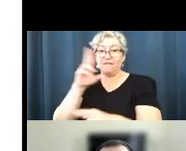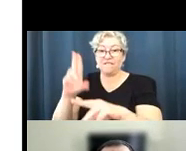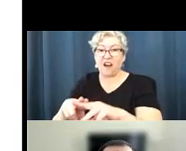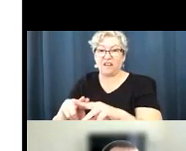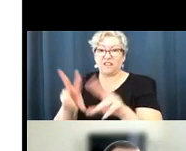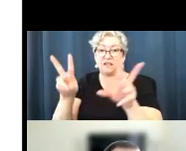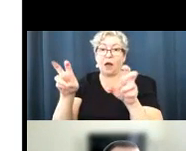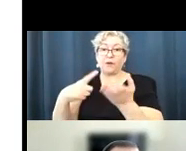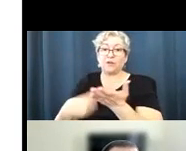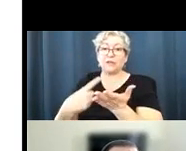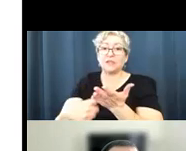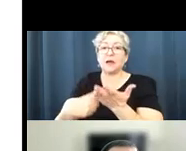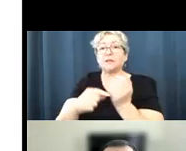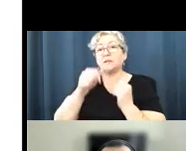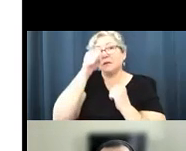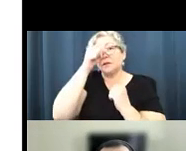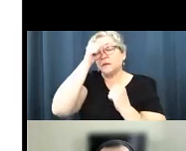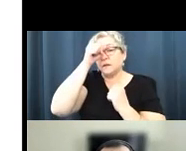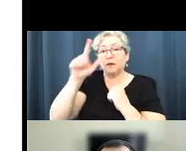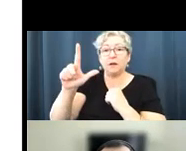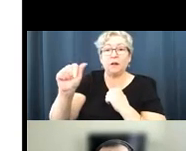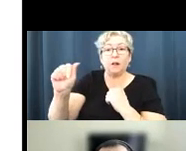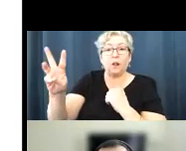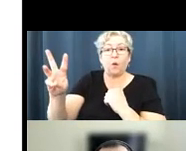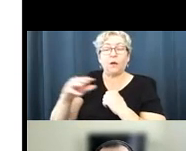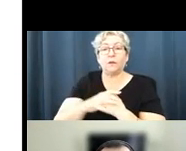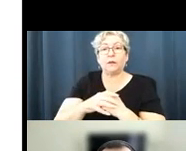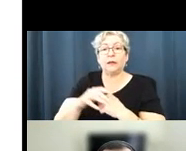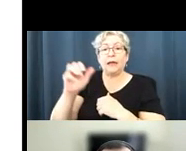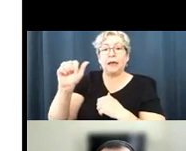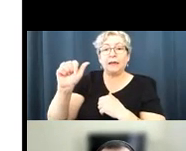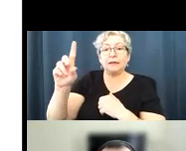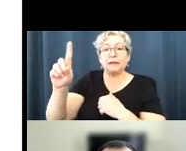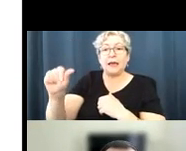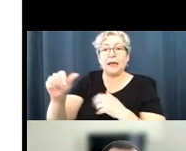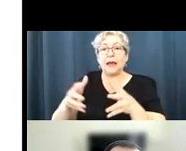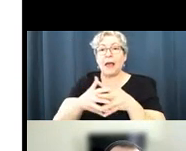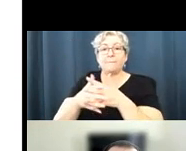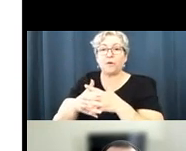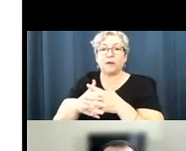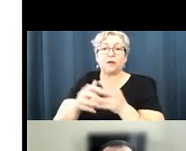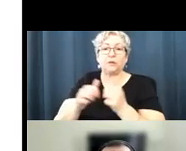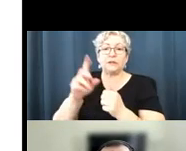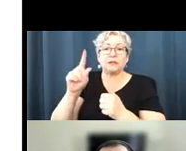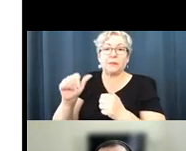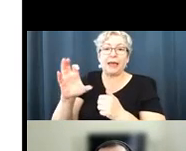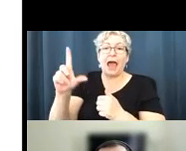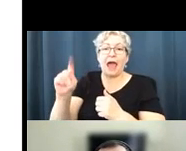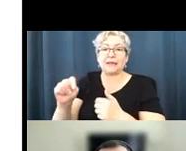es verdad, es muy divertido escuchar hablar de esto, pero bueno, las leyes, la American Disability Act,